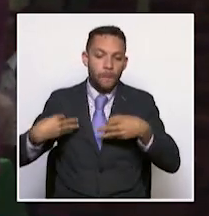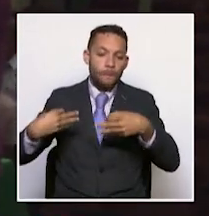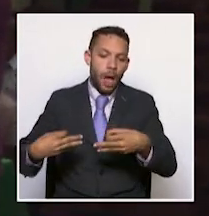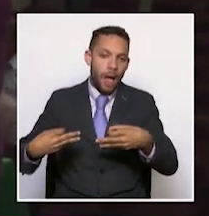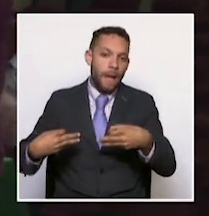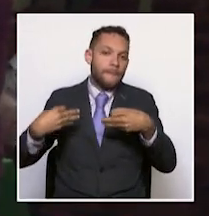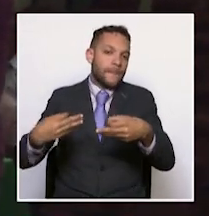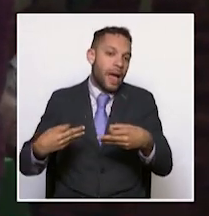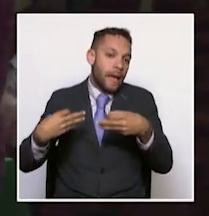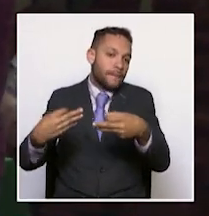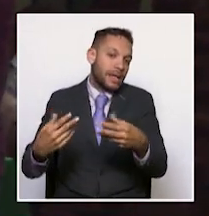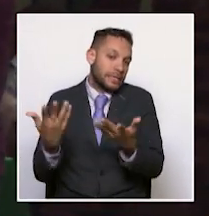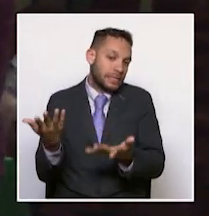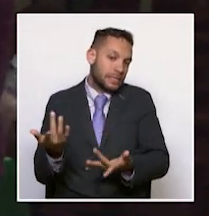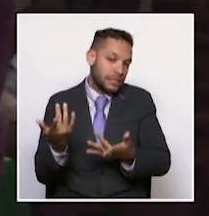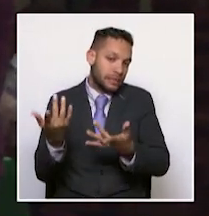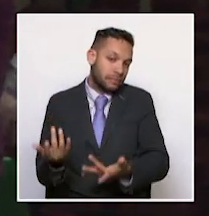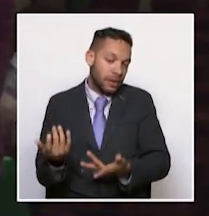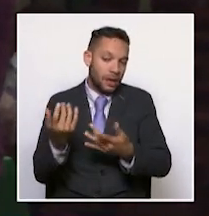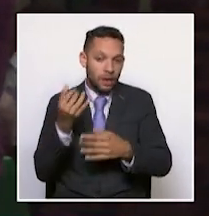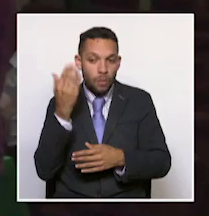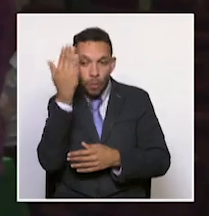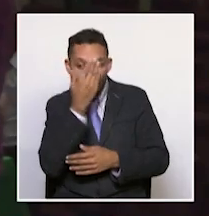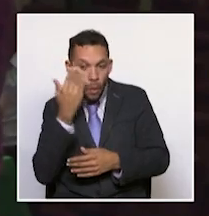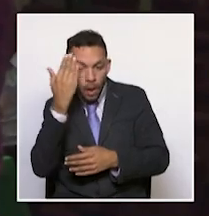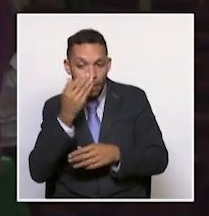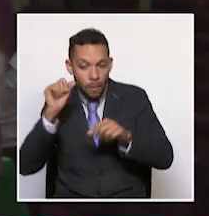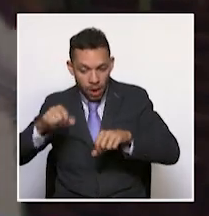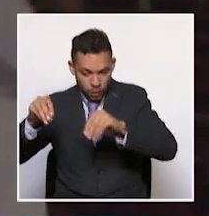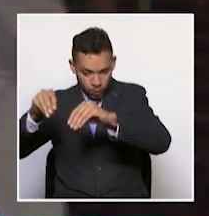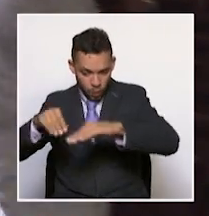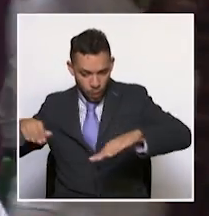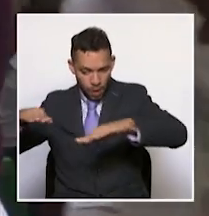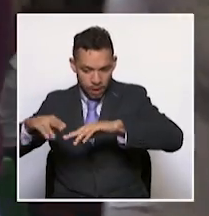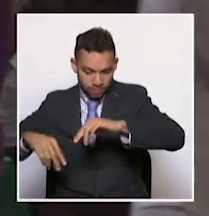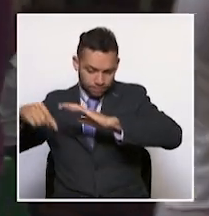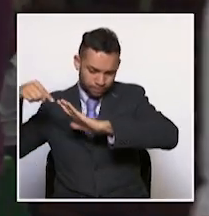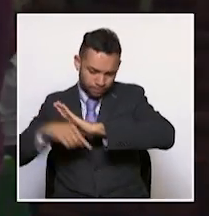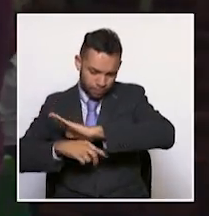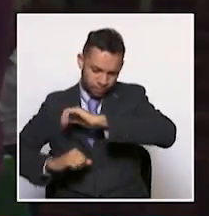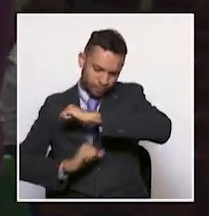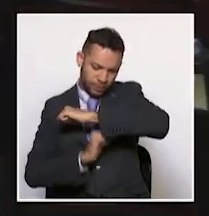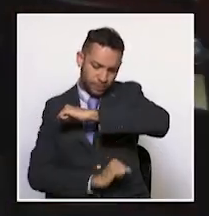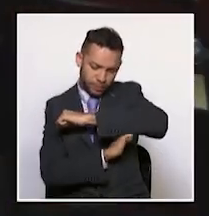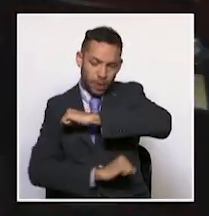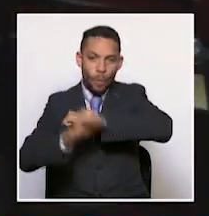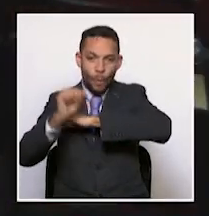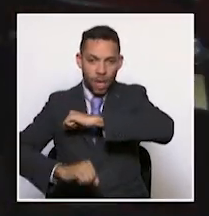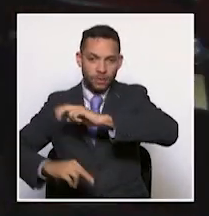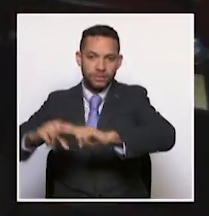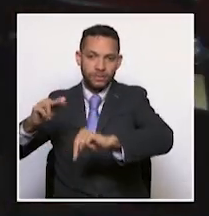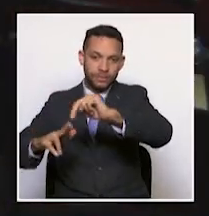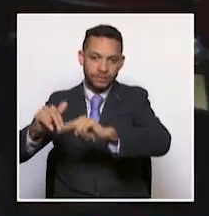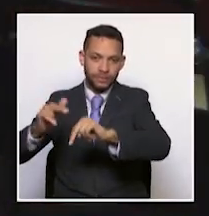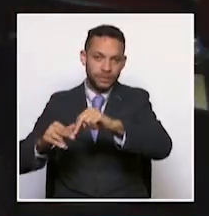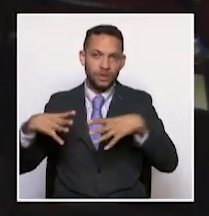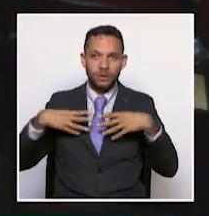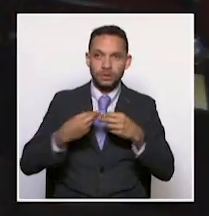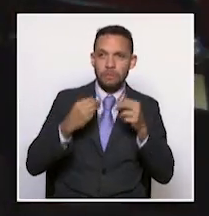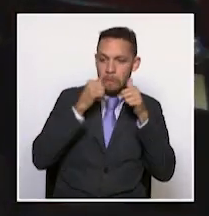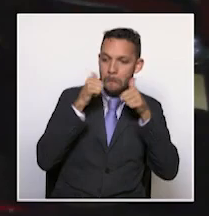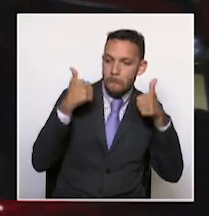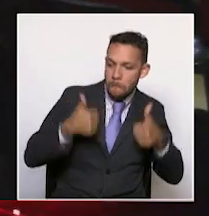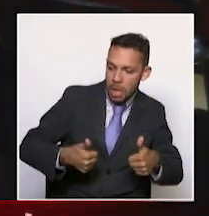esperando que salgan esos últimos estudios de suelo para que inicie la construcción del Colegio Alfonso López. El encuentro maravilloso, que